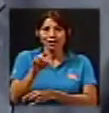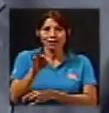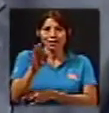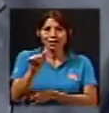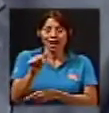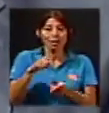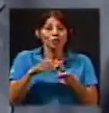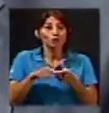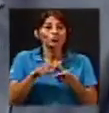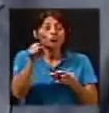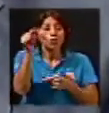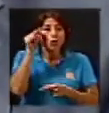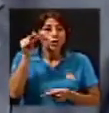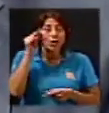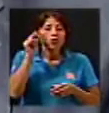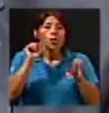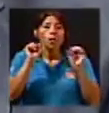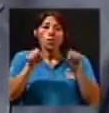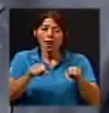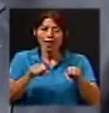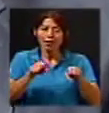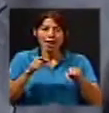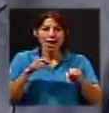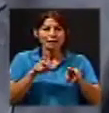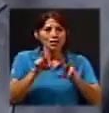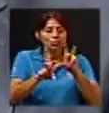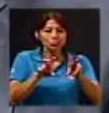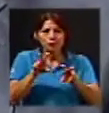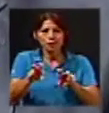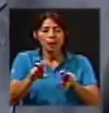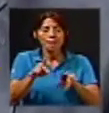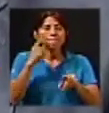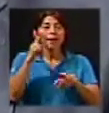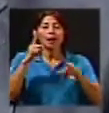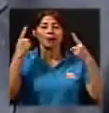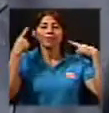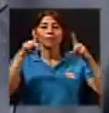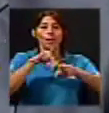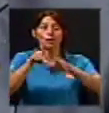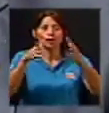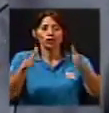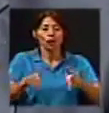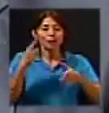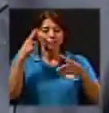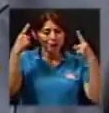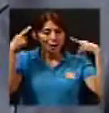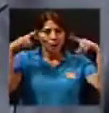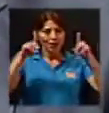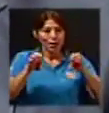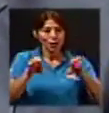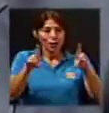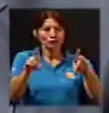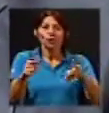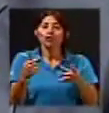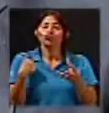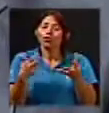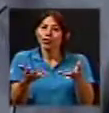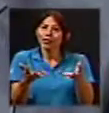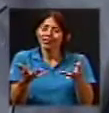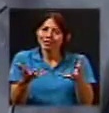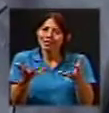un gobierno en profesionales, en educación. Así que pues yo deseo de que